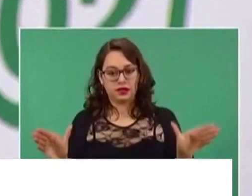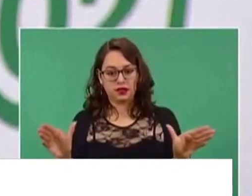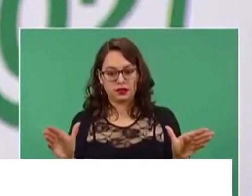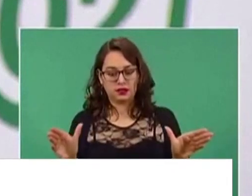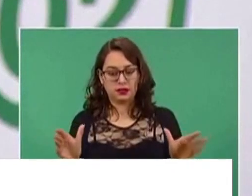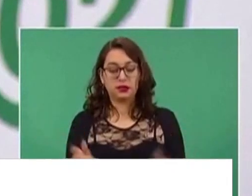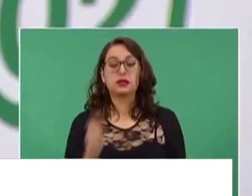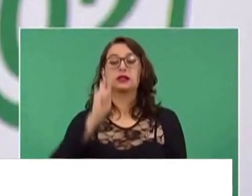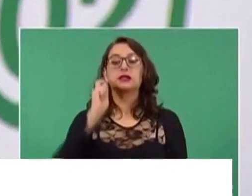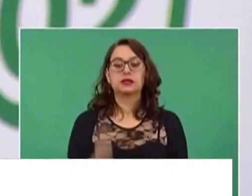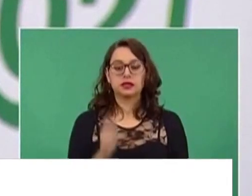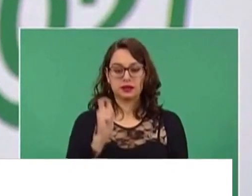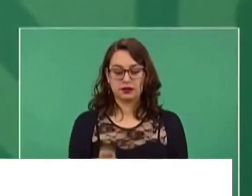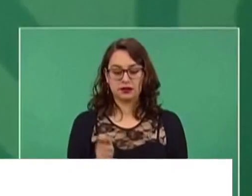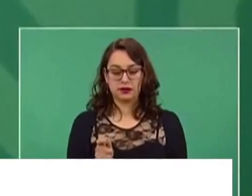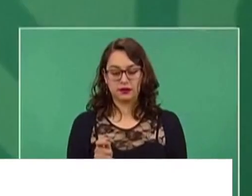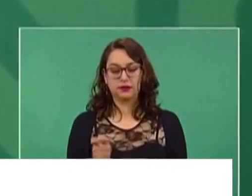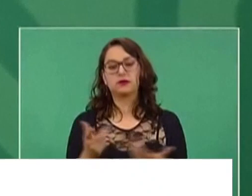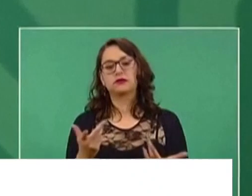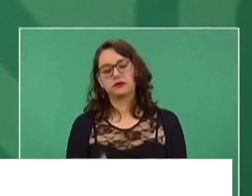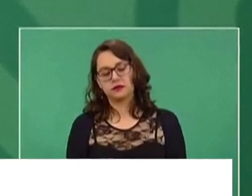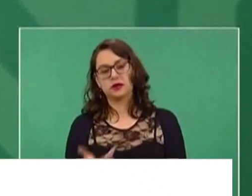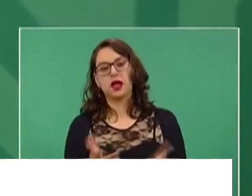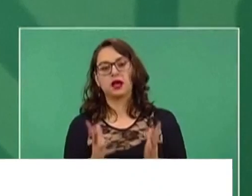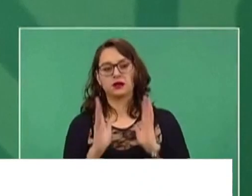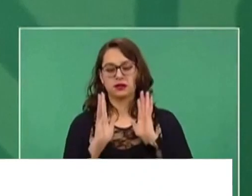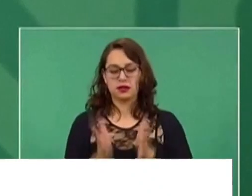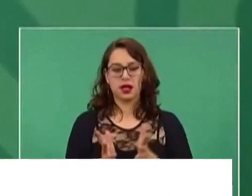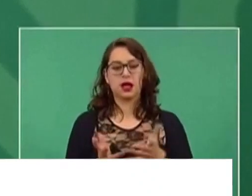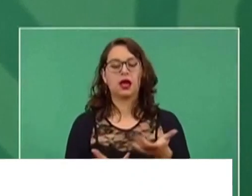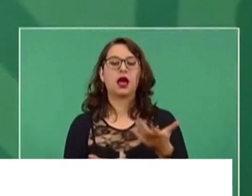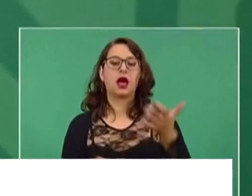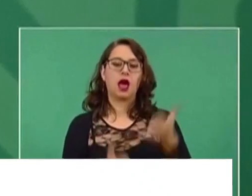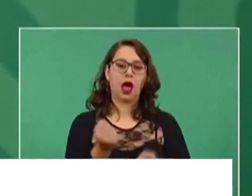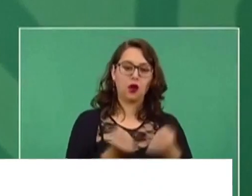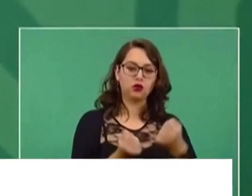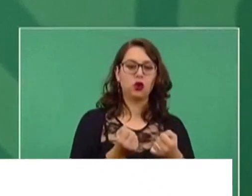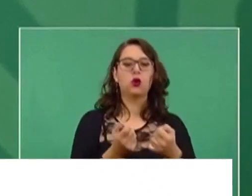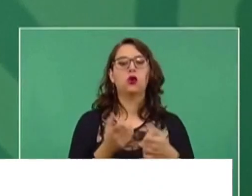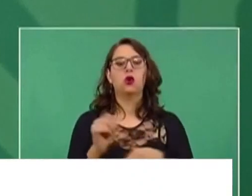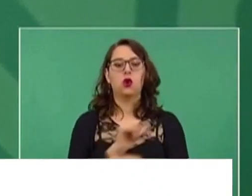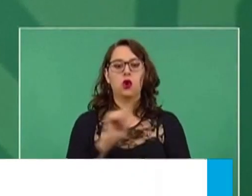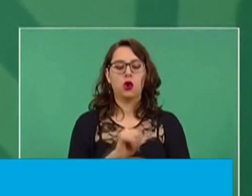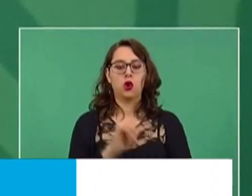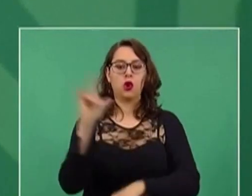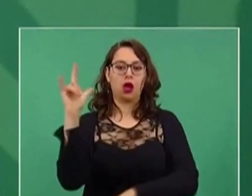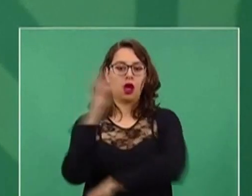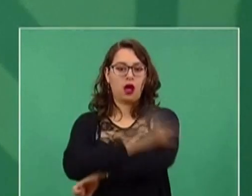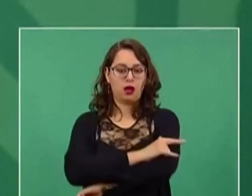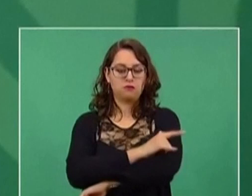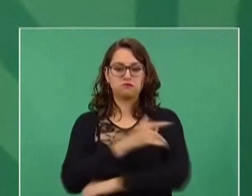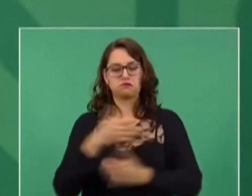se van a permitir los viajes terrestres y aéreos a eeuu